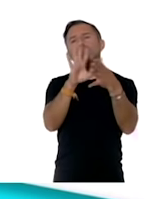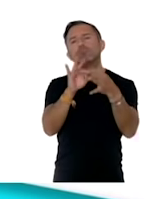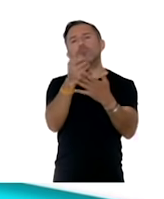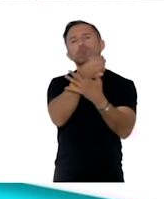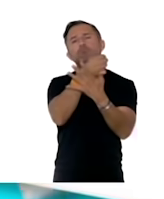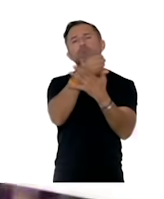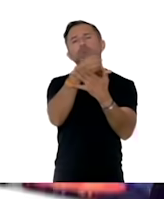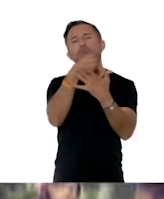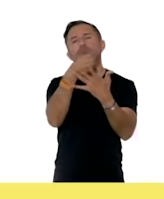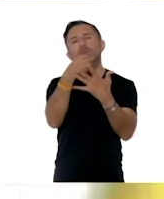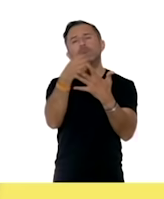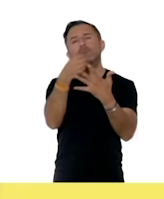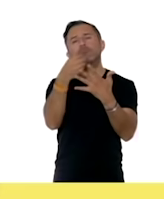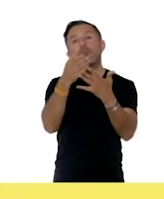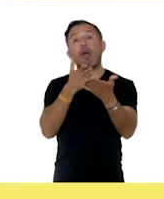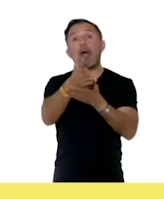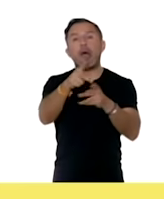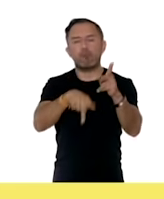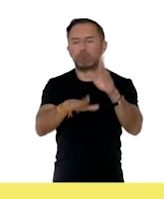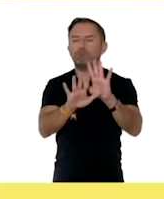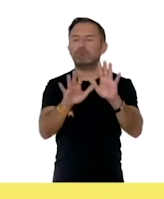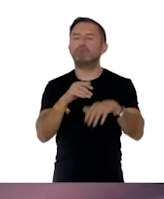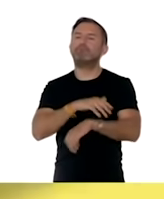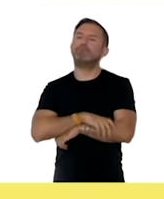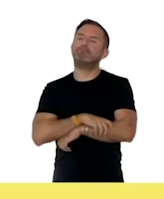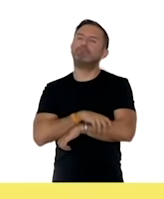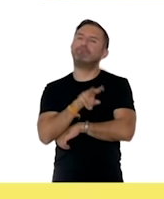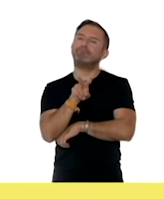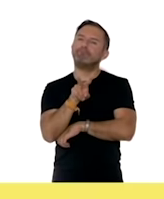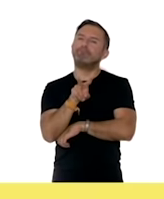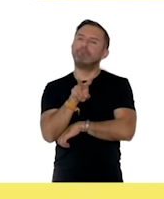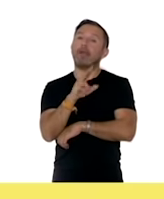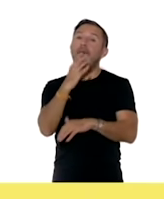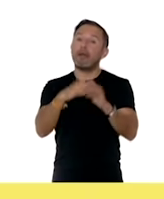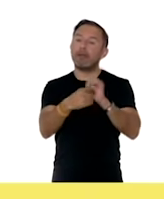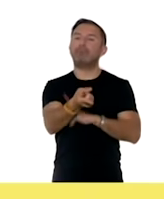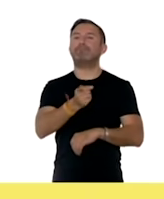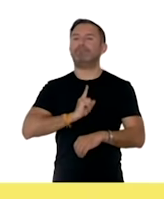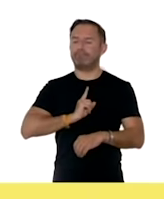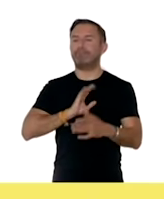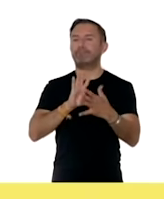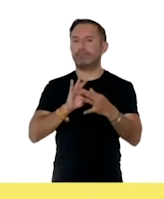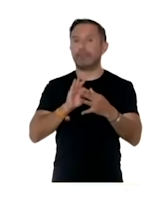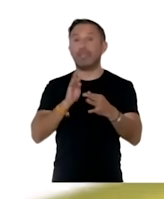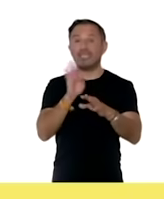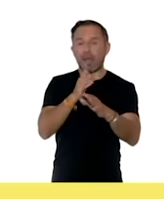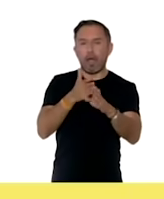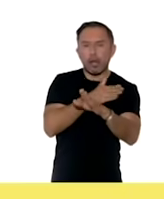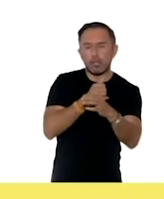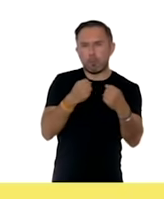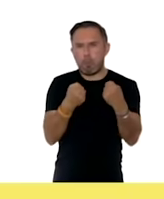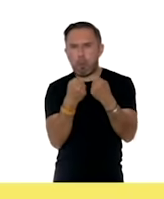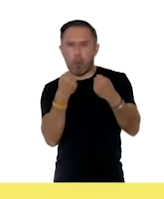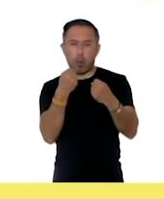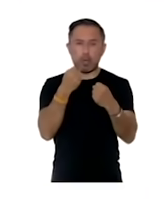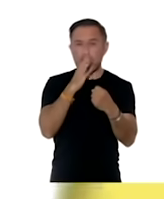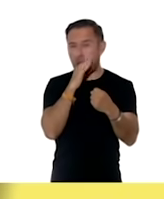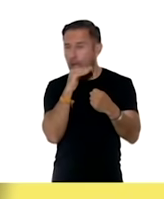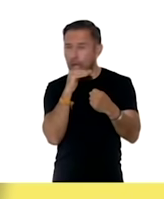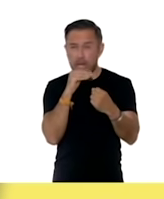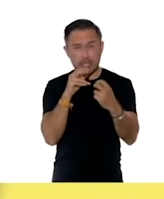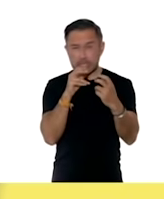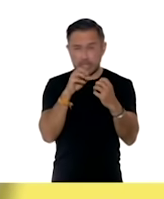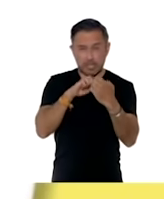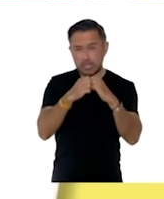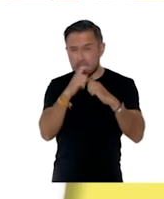hablar tú. En ocasiones, cuando no puedes resolver un conflicto a pesar de que ya lo intentaste, es necesario pedir ayuda a un adulto